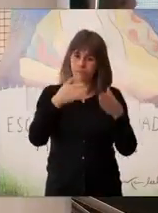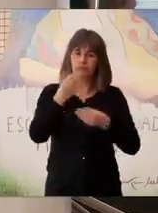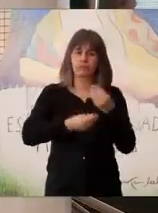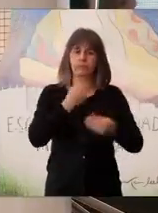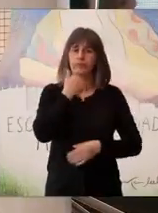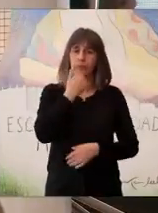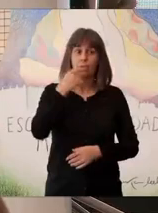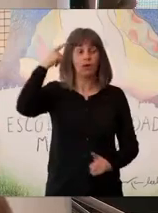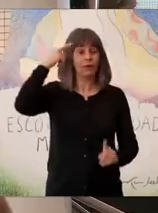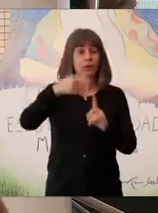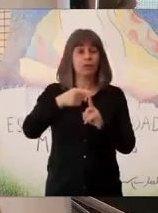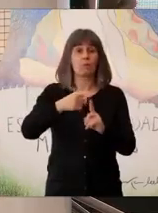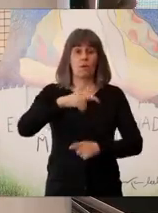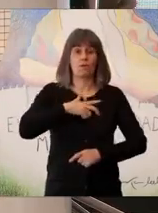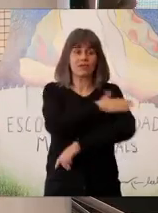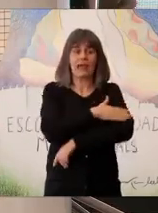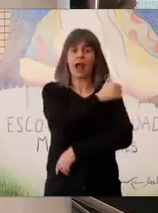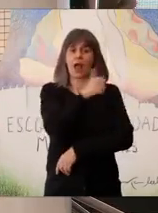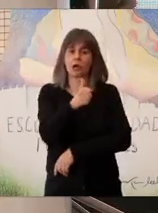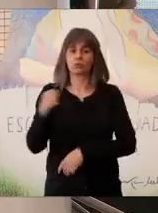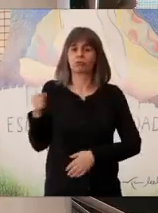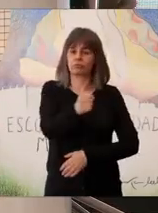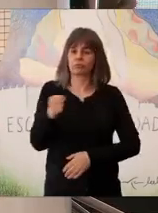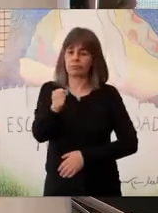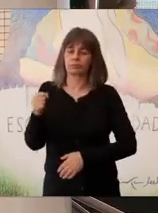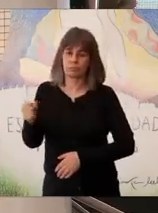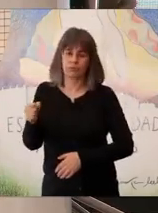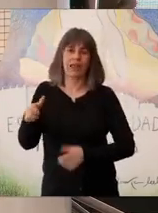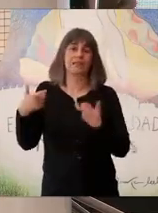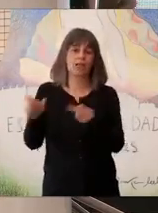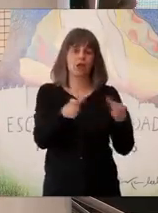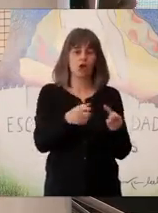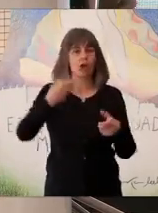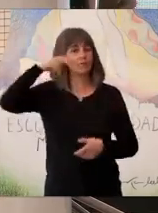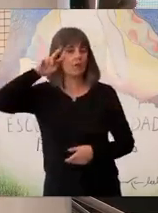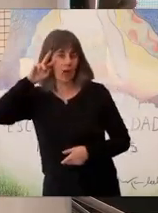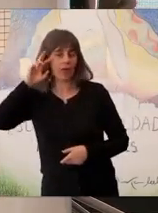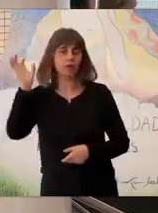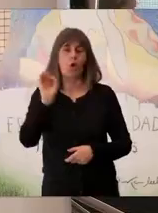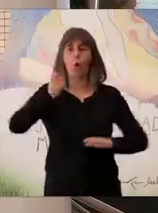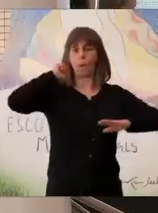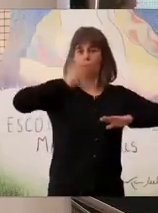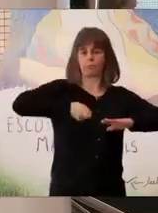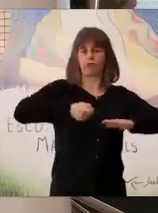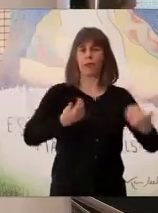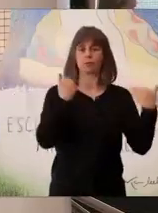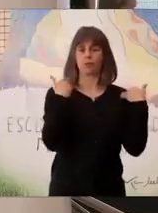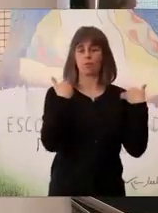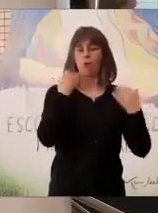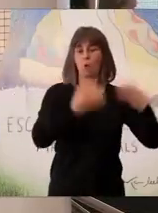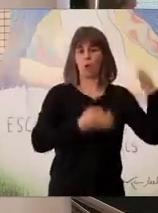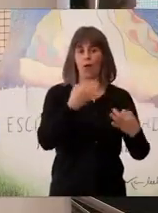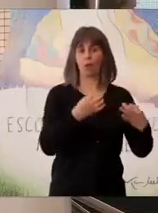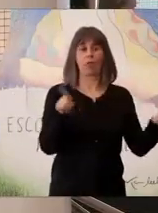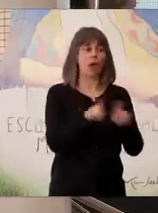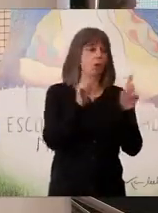cada fiscal que entre en las secciones especializadas, cada magistrado que vaya a llevar un juzgado, sea exclusivo o no de violencia, tenga